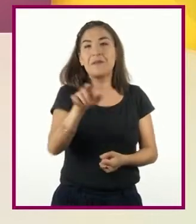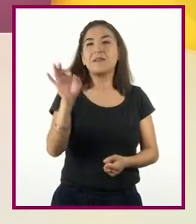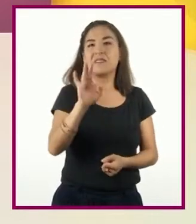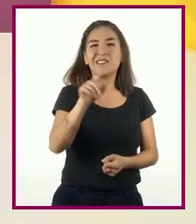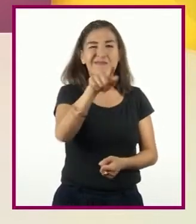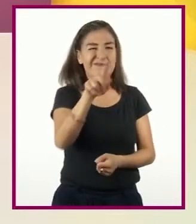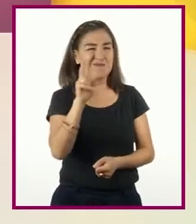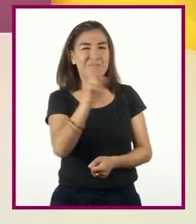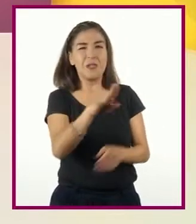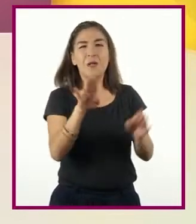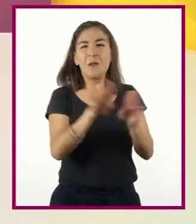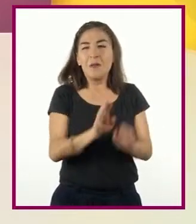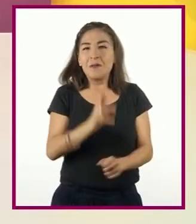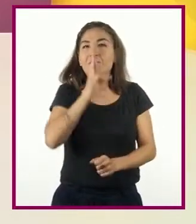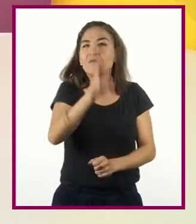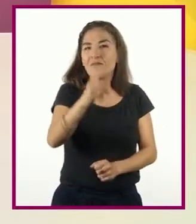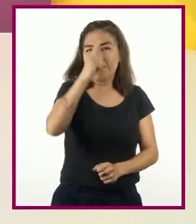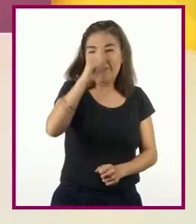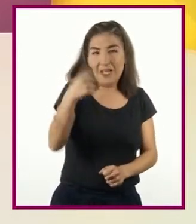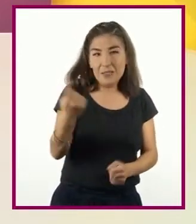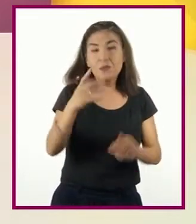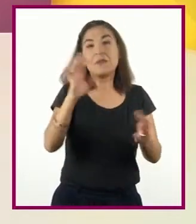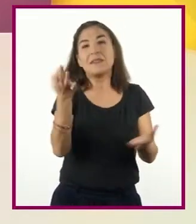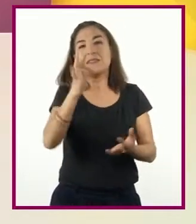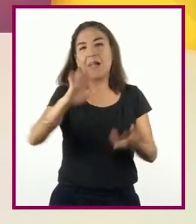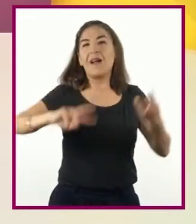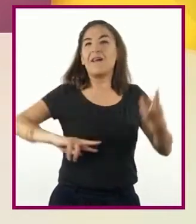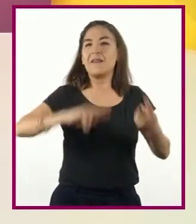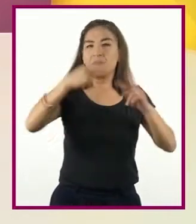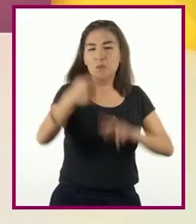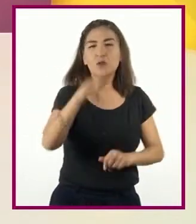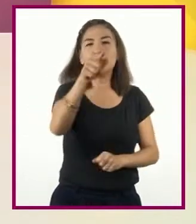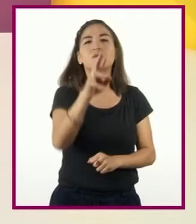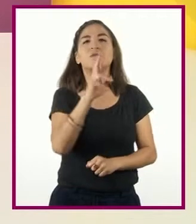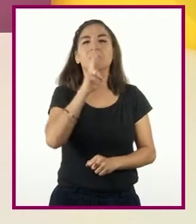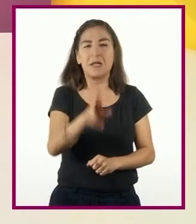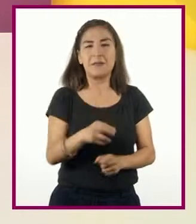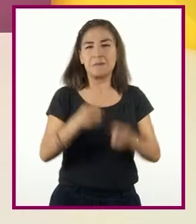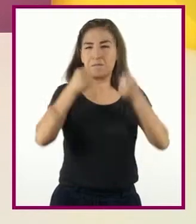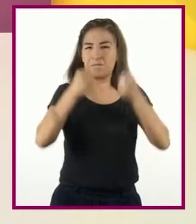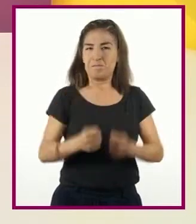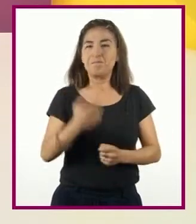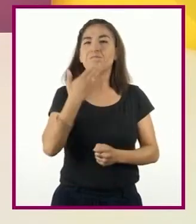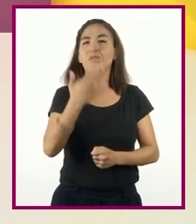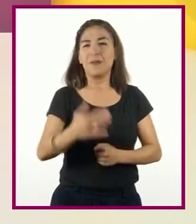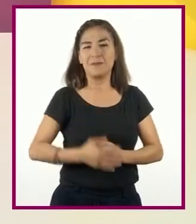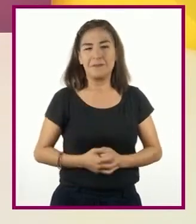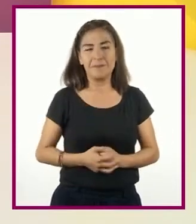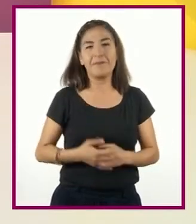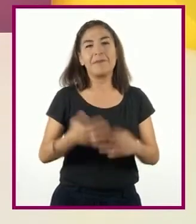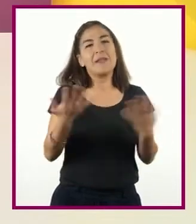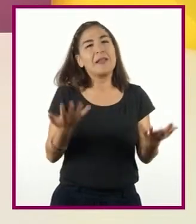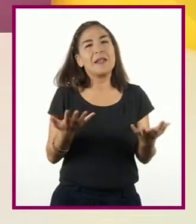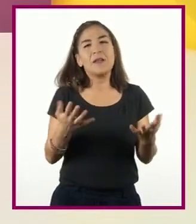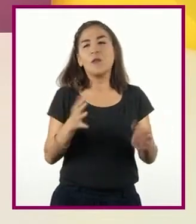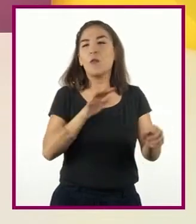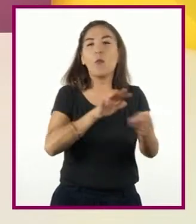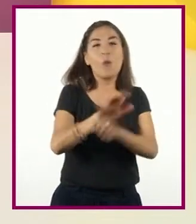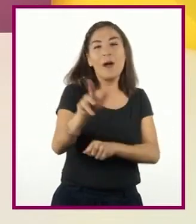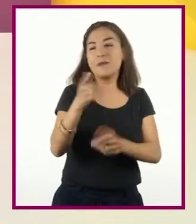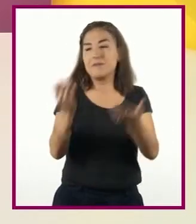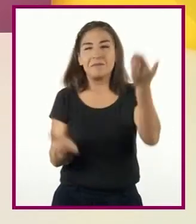resulte muy sencillo responder o, por el contrario, contestarán con mucha seguridad. Independientemente de lo que